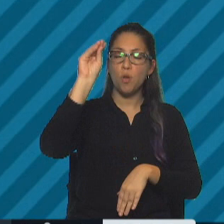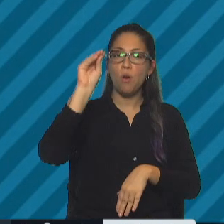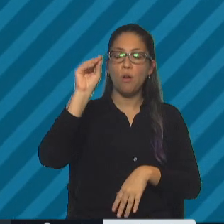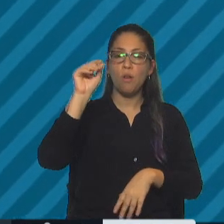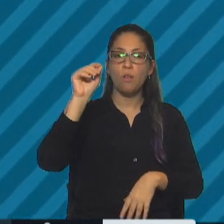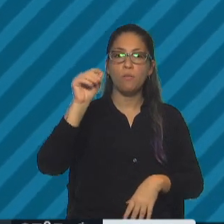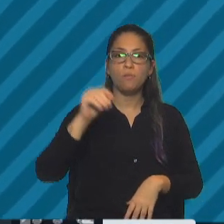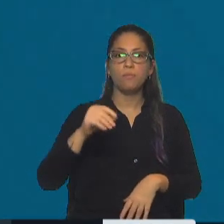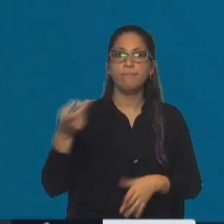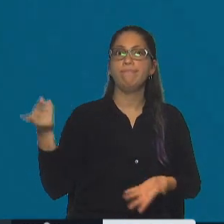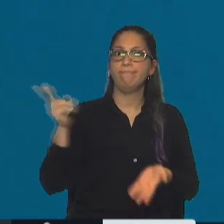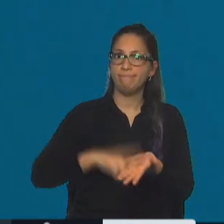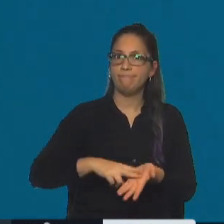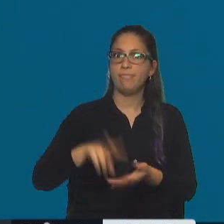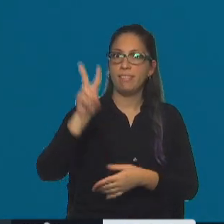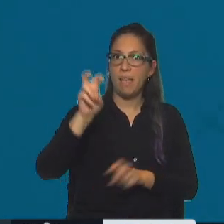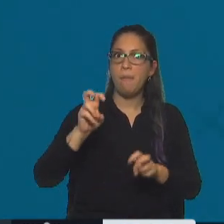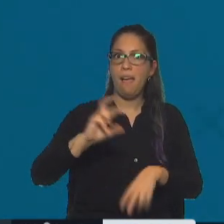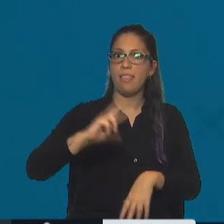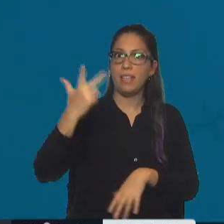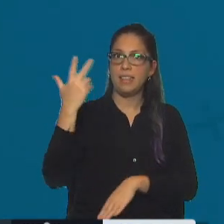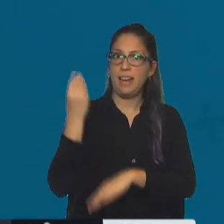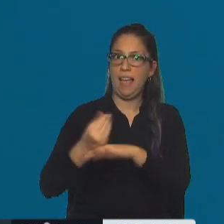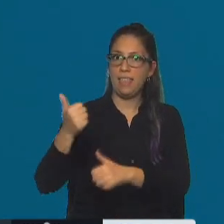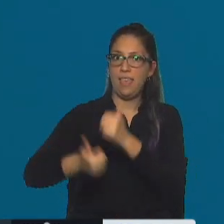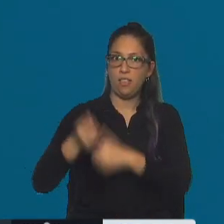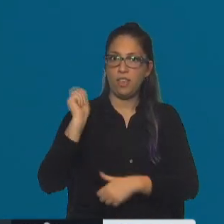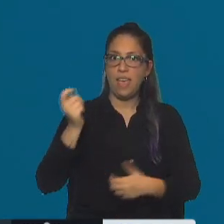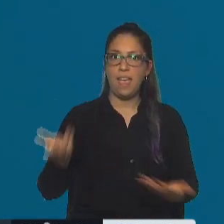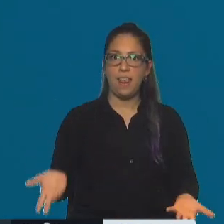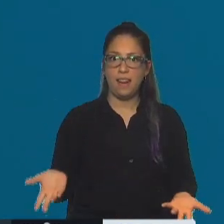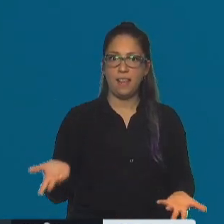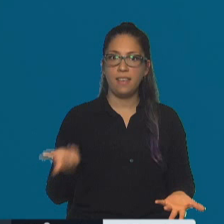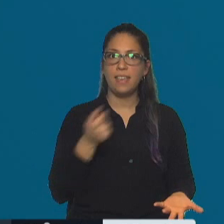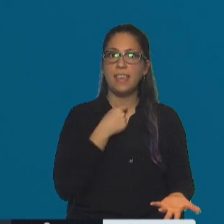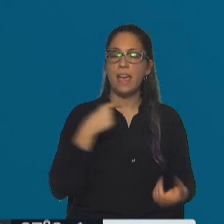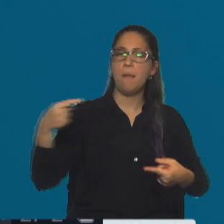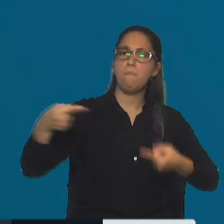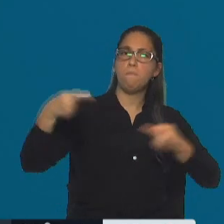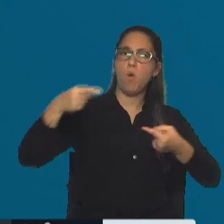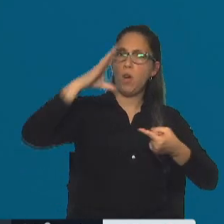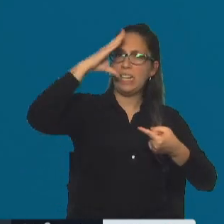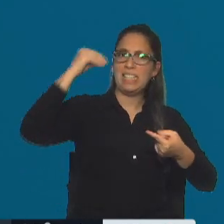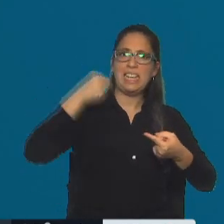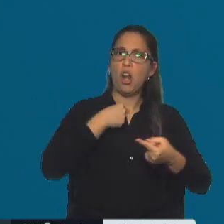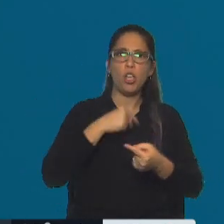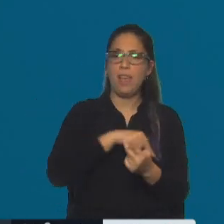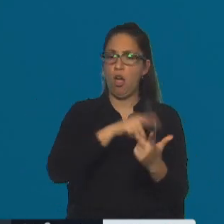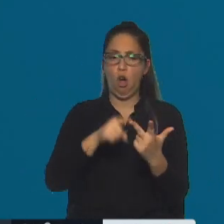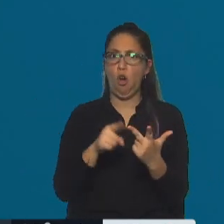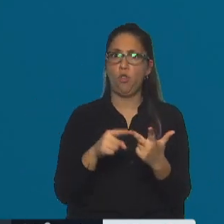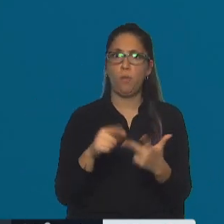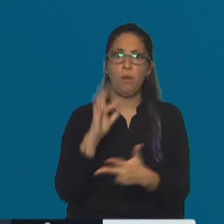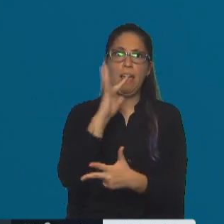al tercer candidato. Sí. Porque claro, Juntos por el Cambio quiere polarizar con Cristina, ¿no? Que aparezca un tercero que encima le roba votos